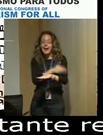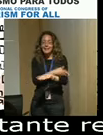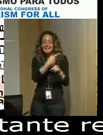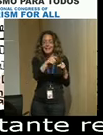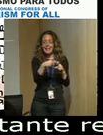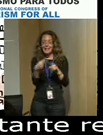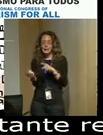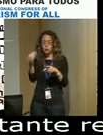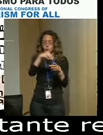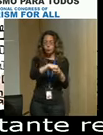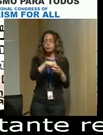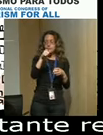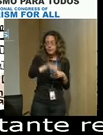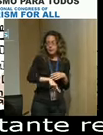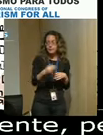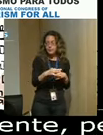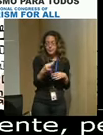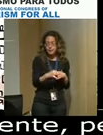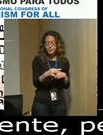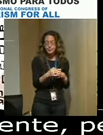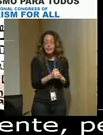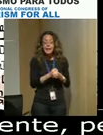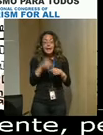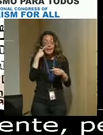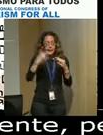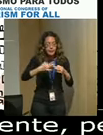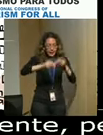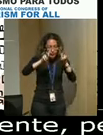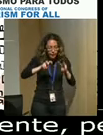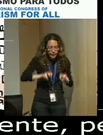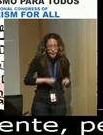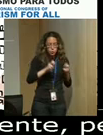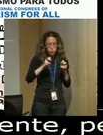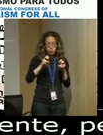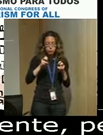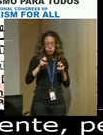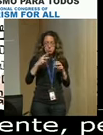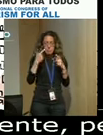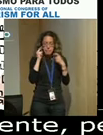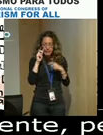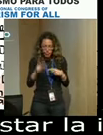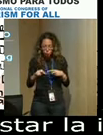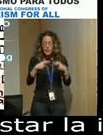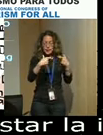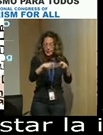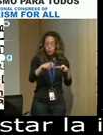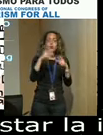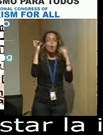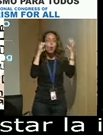realidad que analizamos periódicamente seguimos viendo que el sector del ocio o el sector